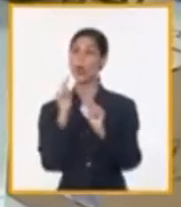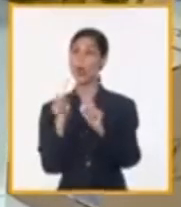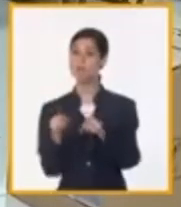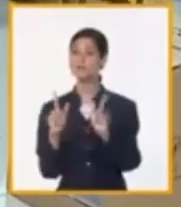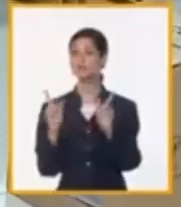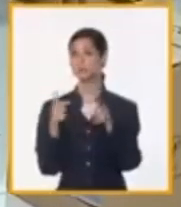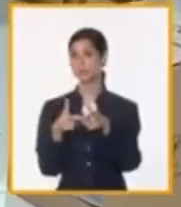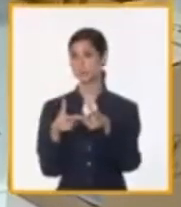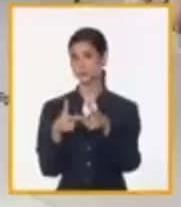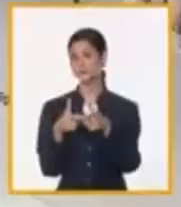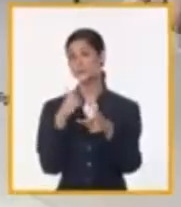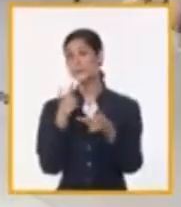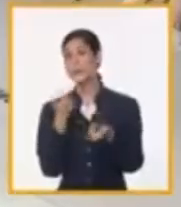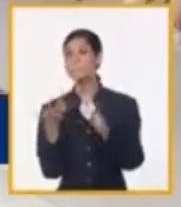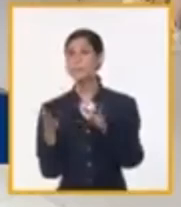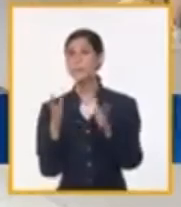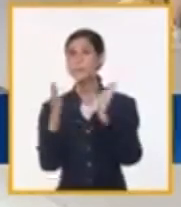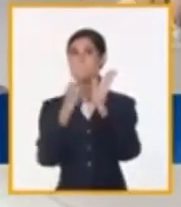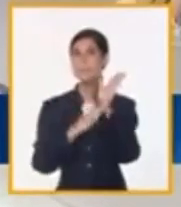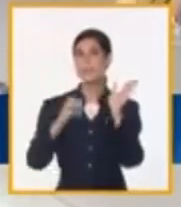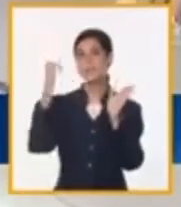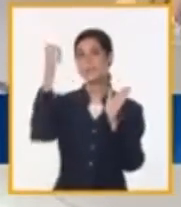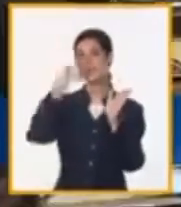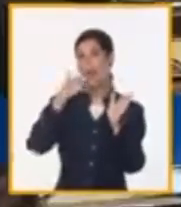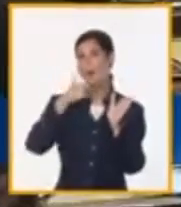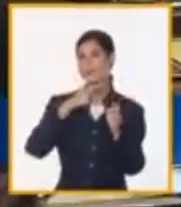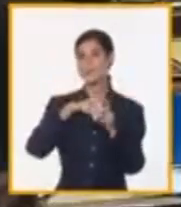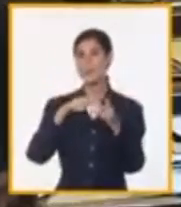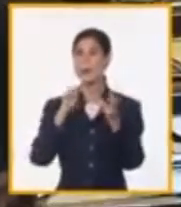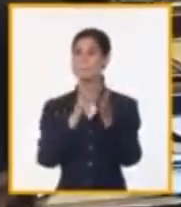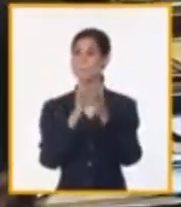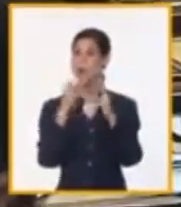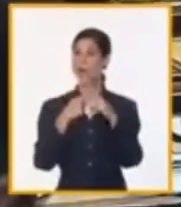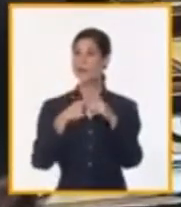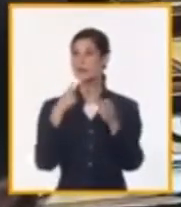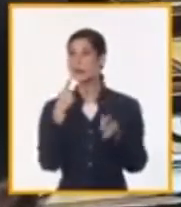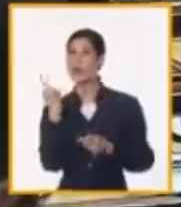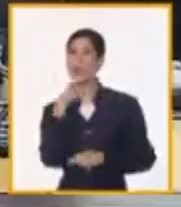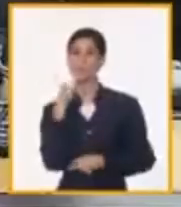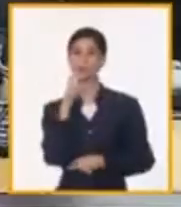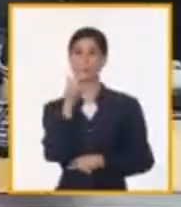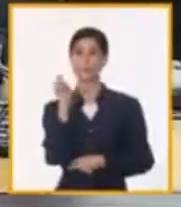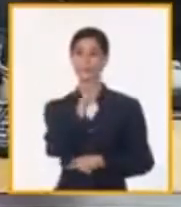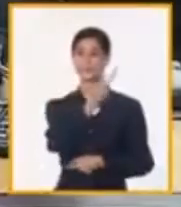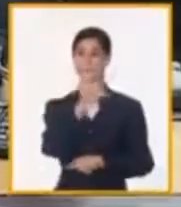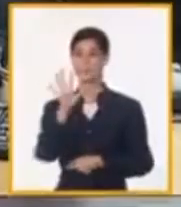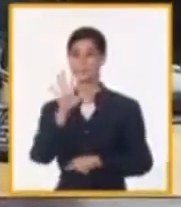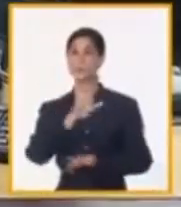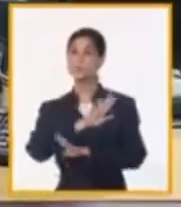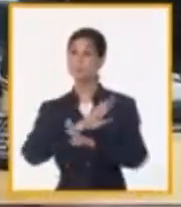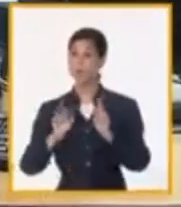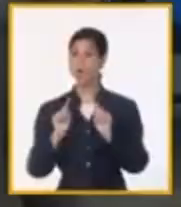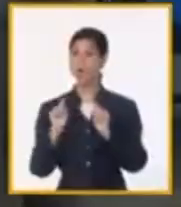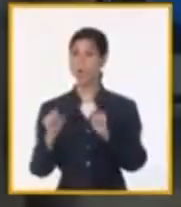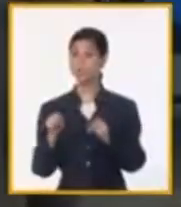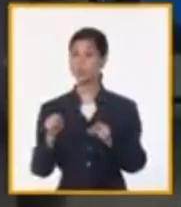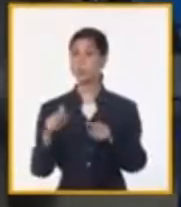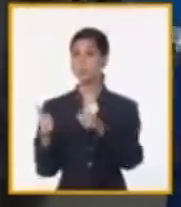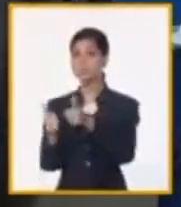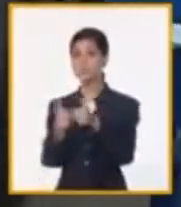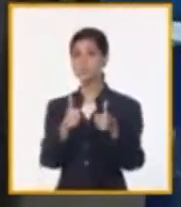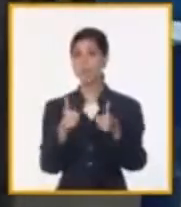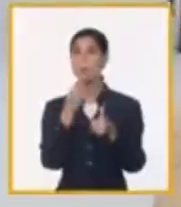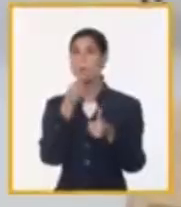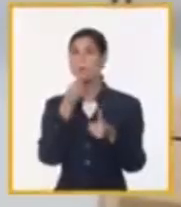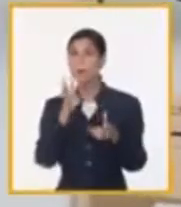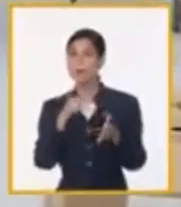a ser entre abril y mayo de 2025 si los tiempos se ajustan puede coincidir con la segunda vuelta